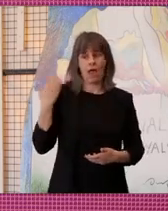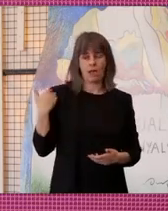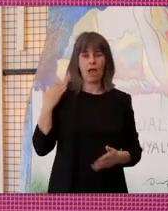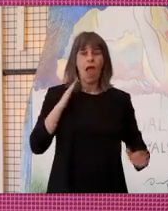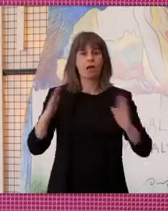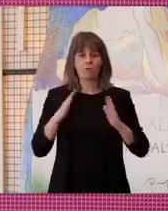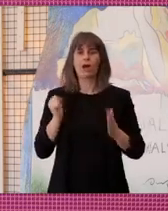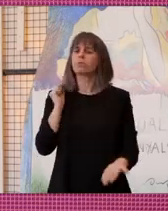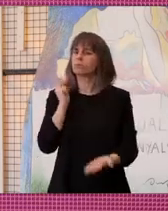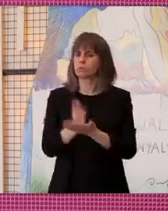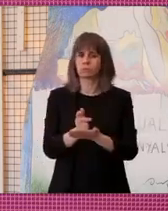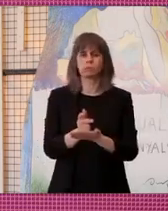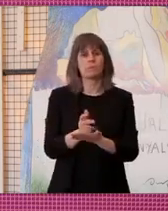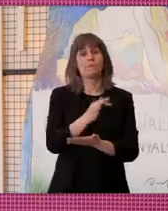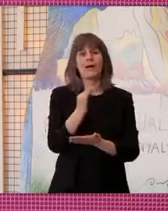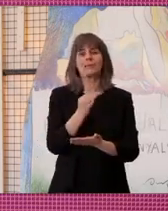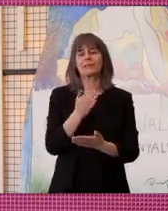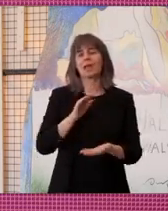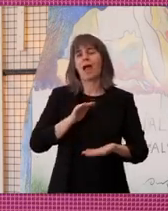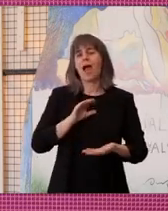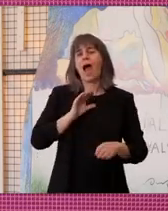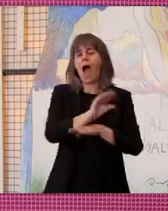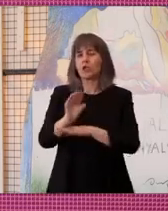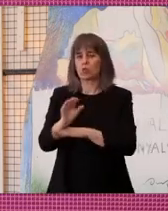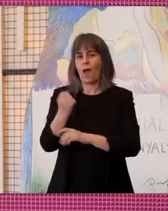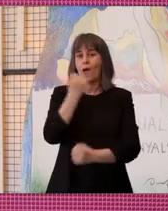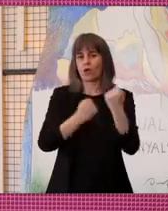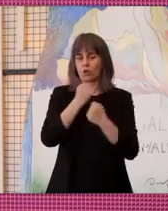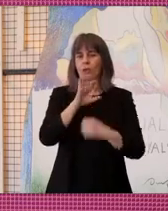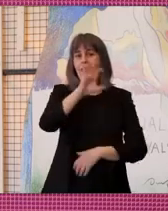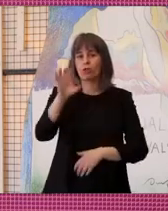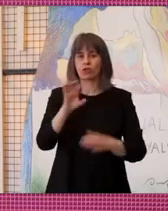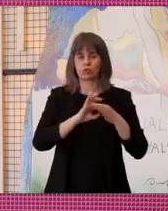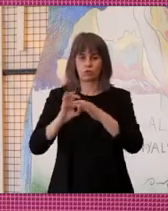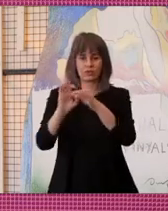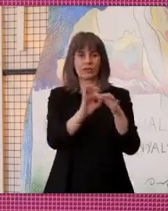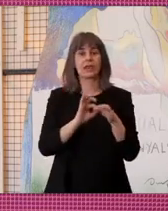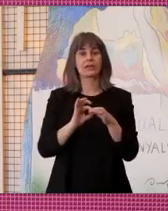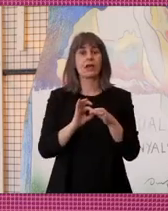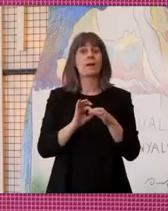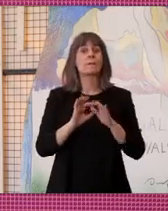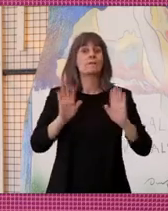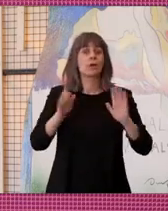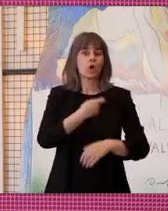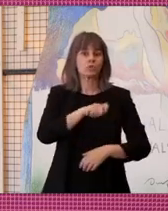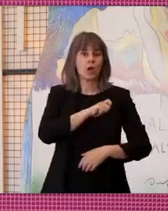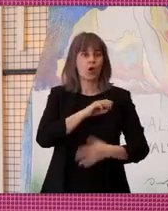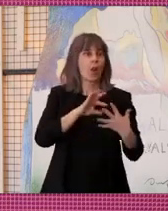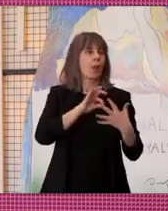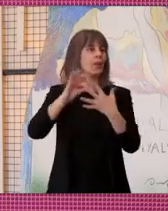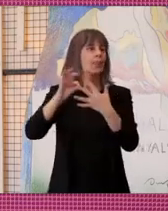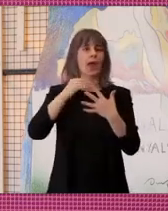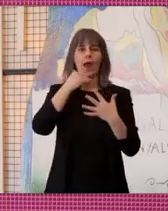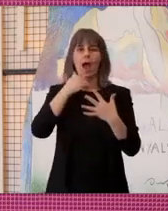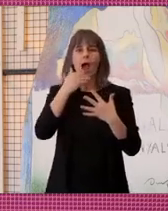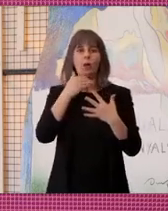y daba muchas ayudas económicas a las Naciones Unidas y sin embargo no tenía a ningún español al frente de un organismo